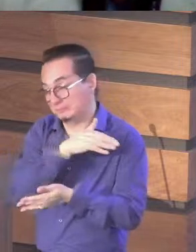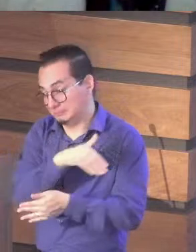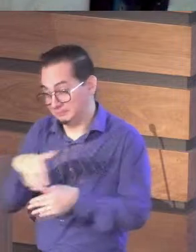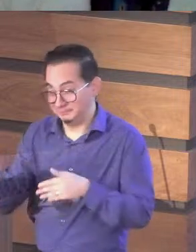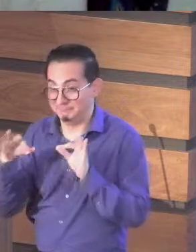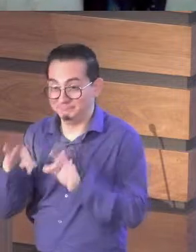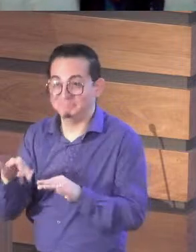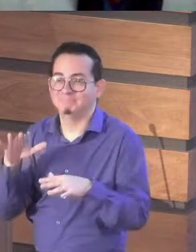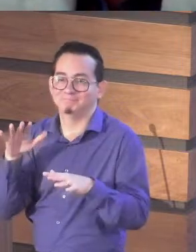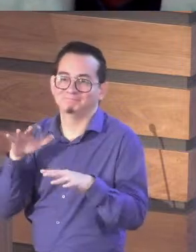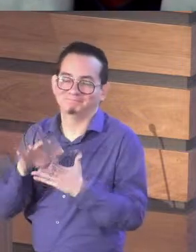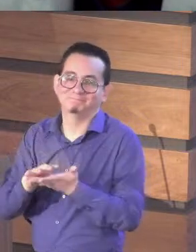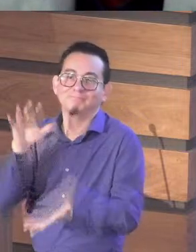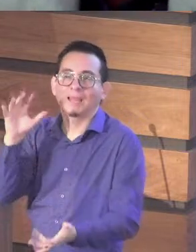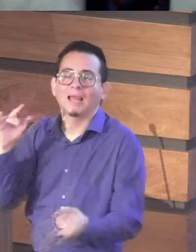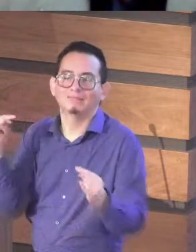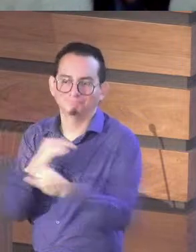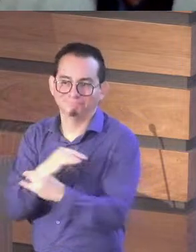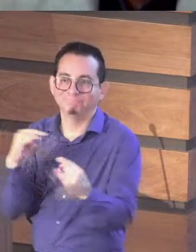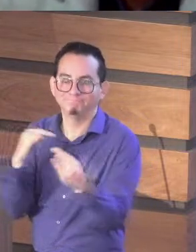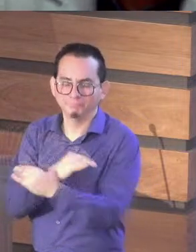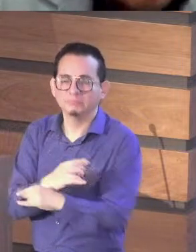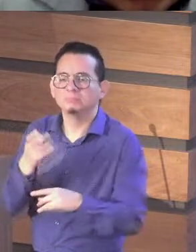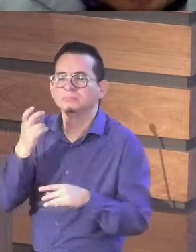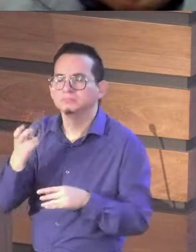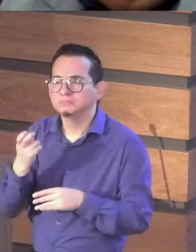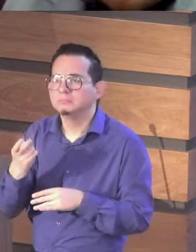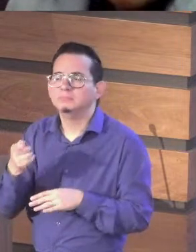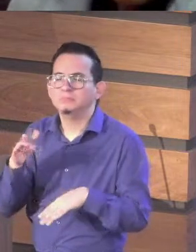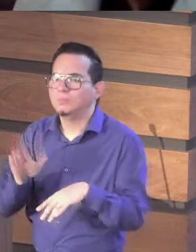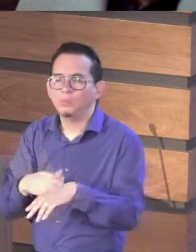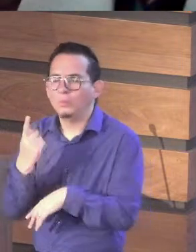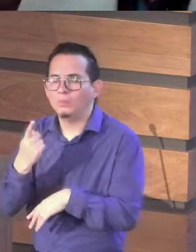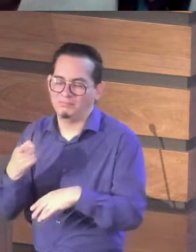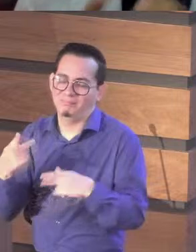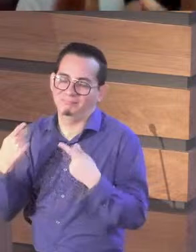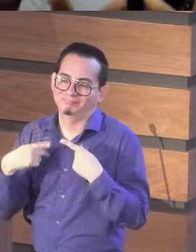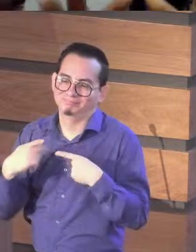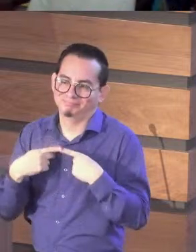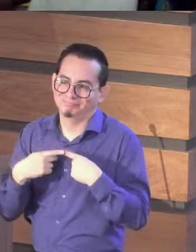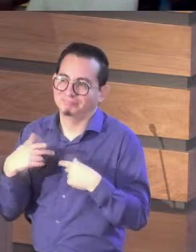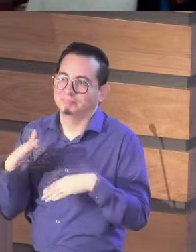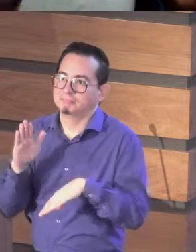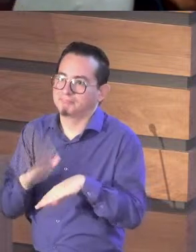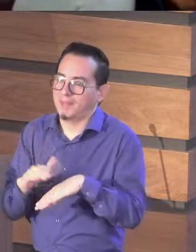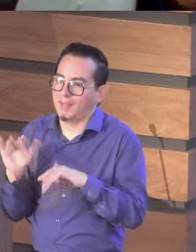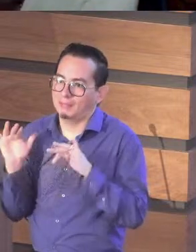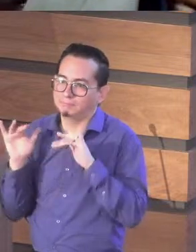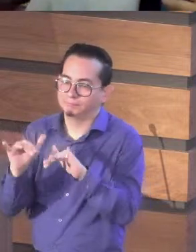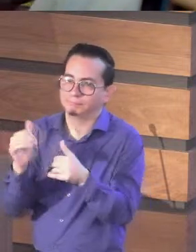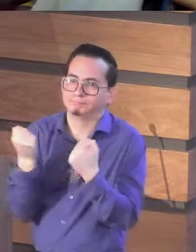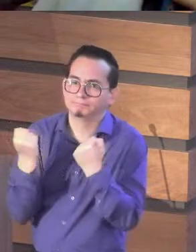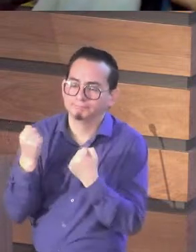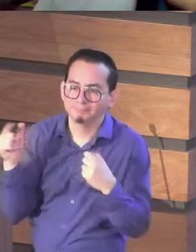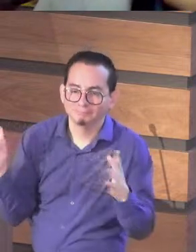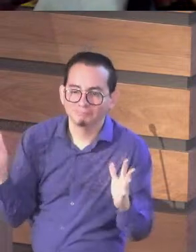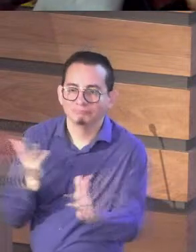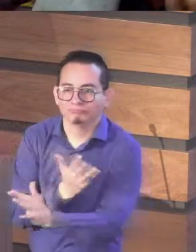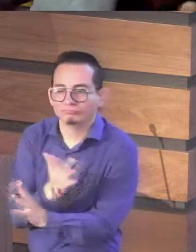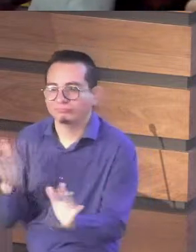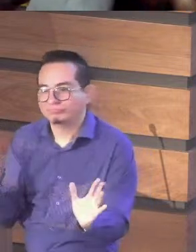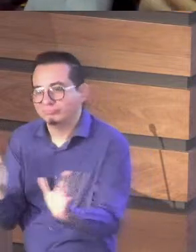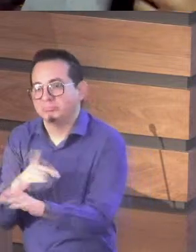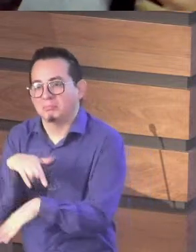coincide justamente con zonas de alto tráfico vehicular. Hay que tener en cuenta también que